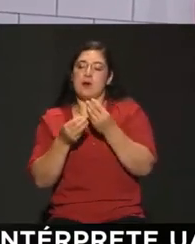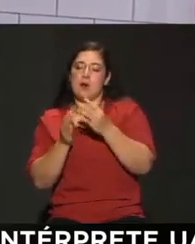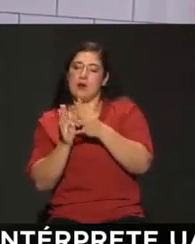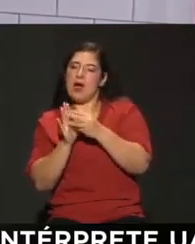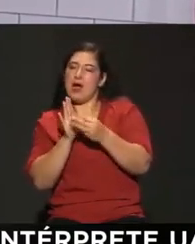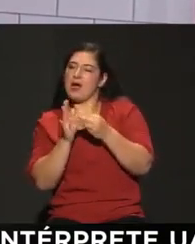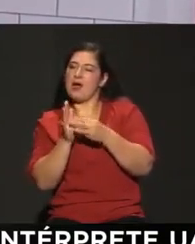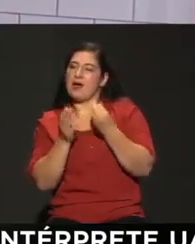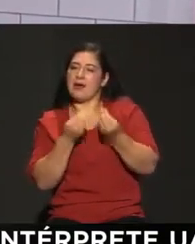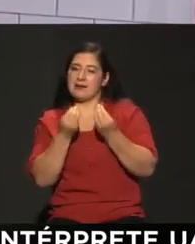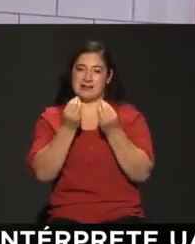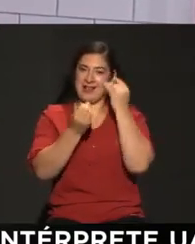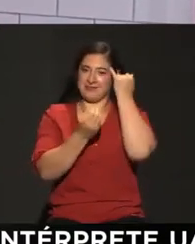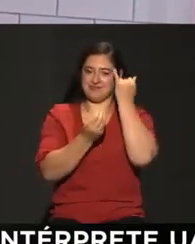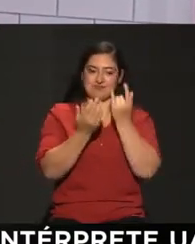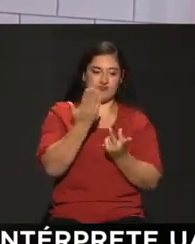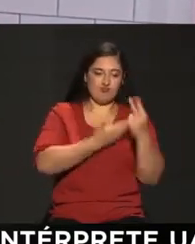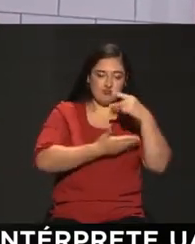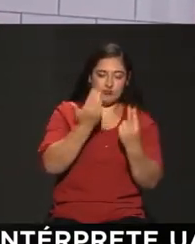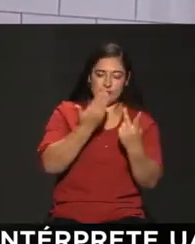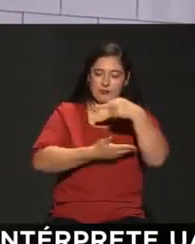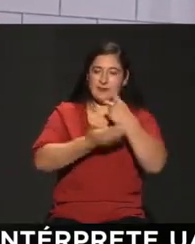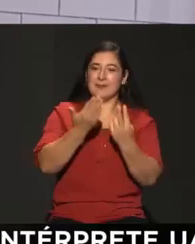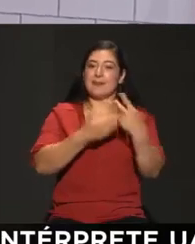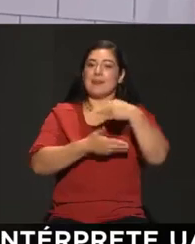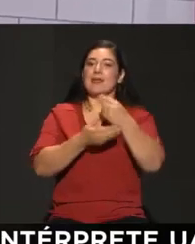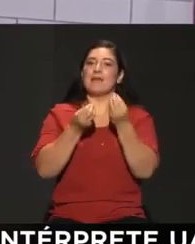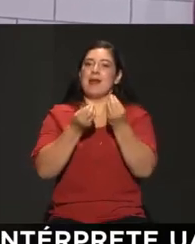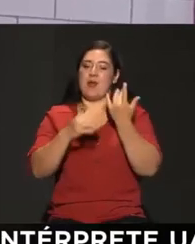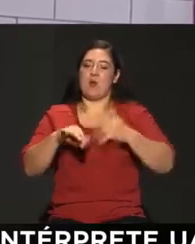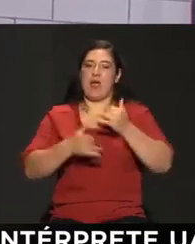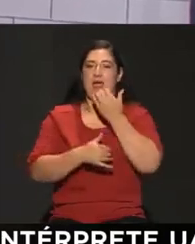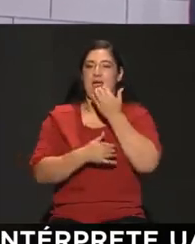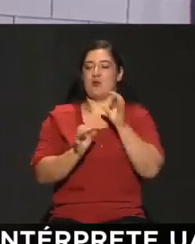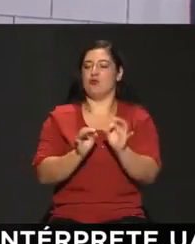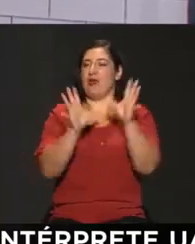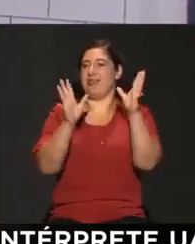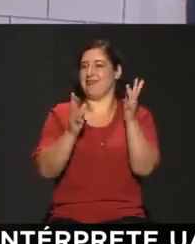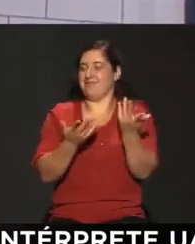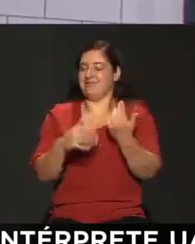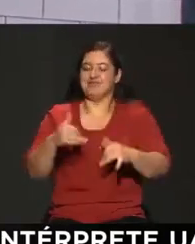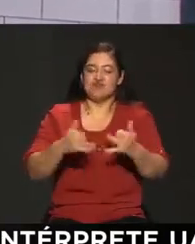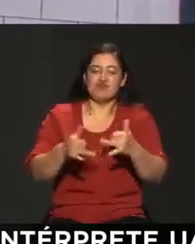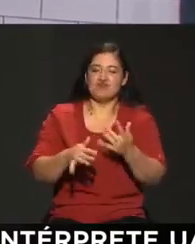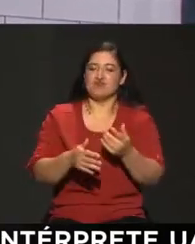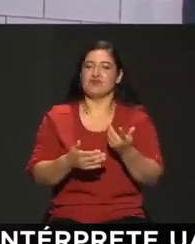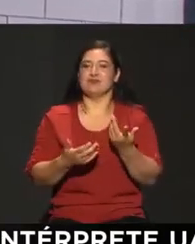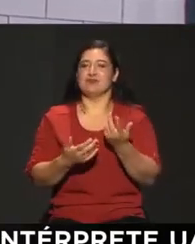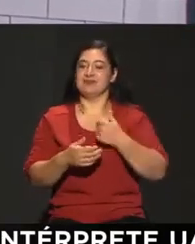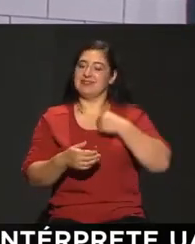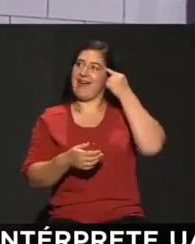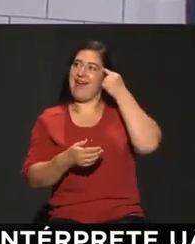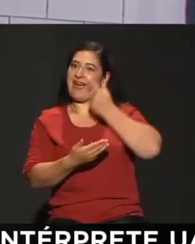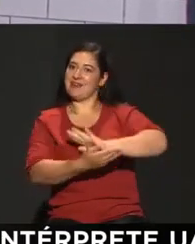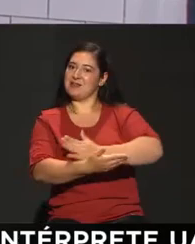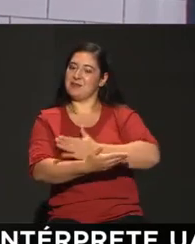fue recortarlas para entender que podemos jugar juegos de azar en casa. O sea, nos volvemos compositores